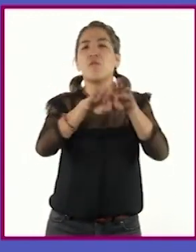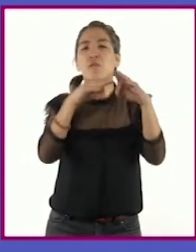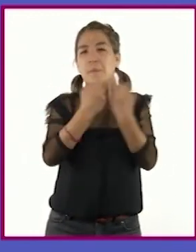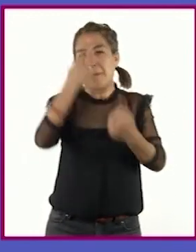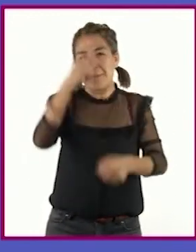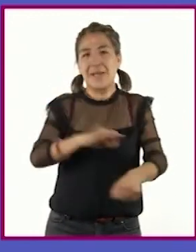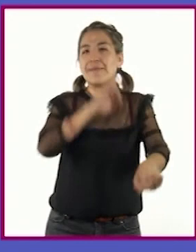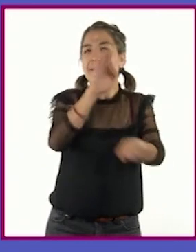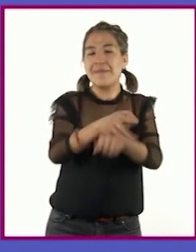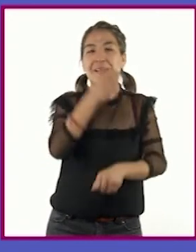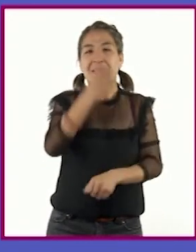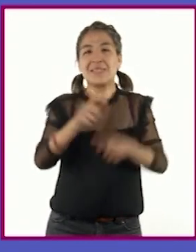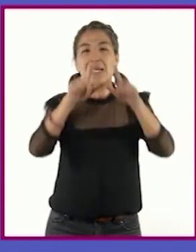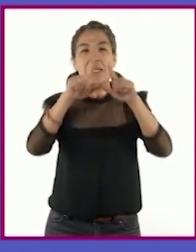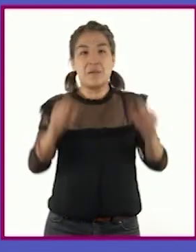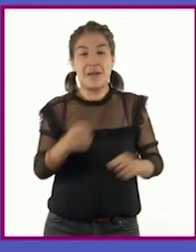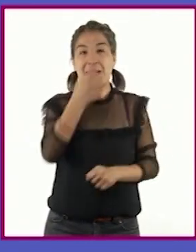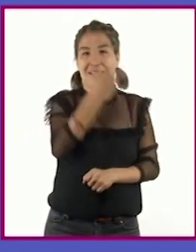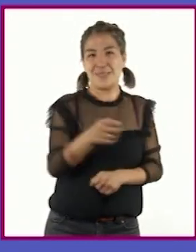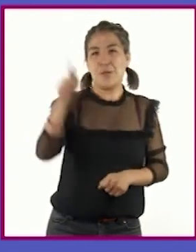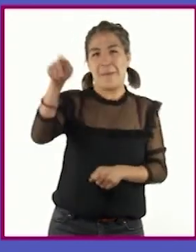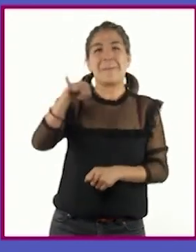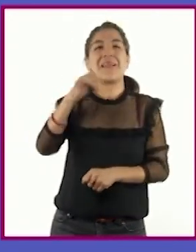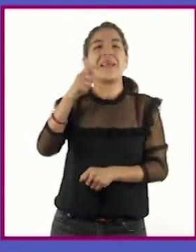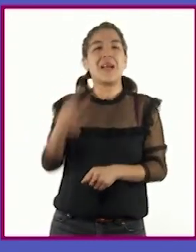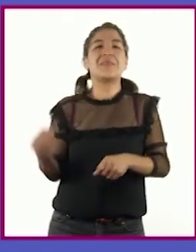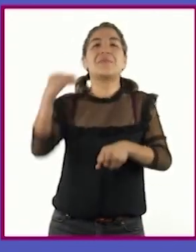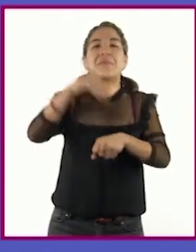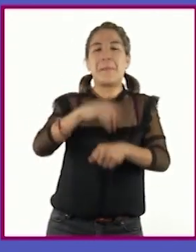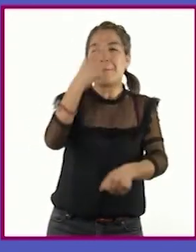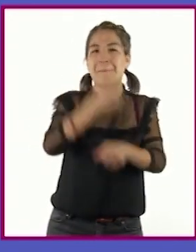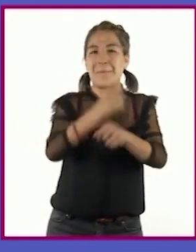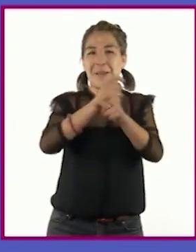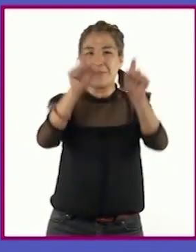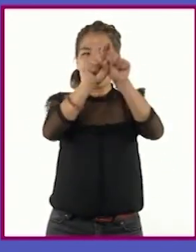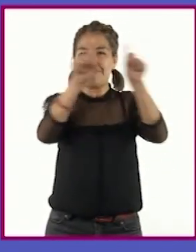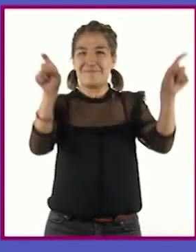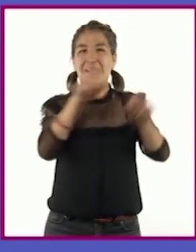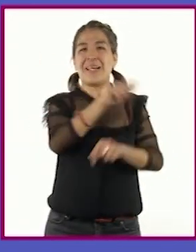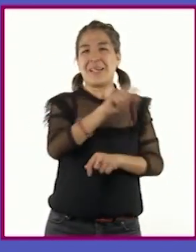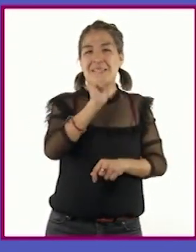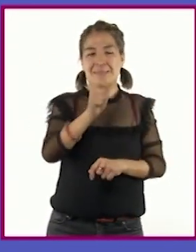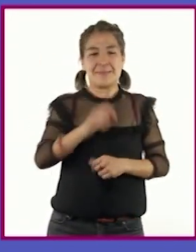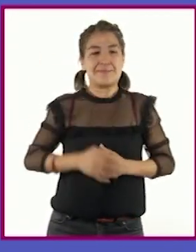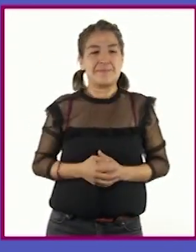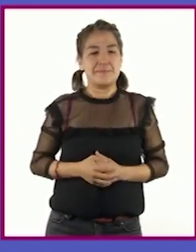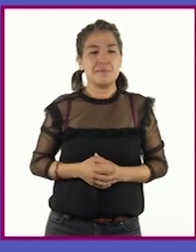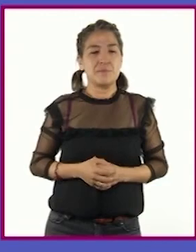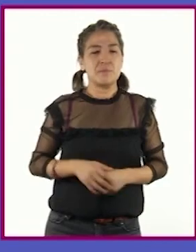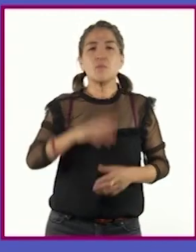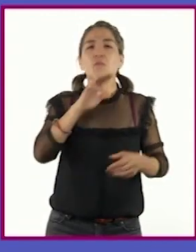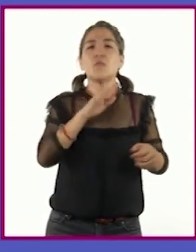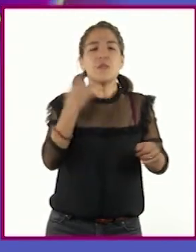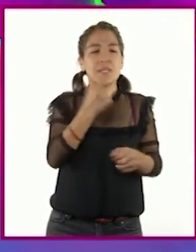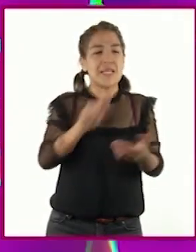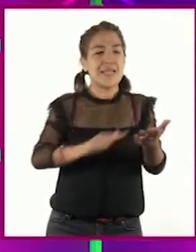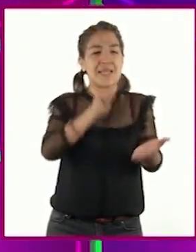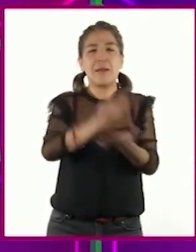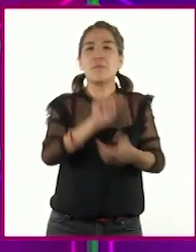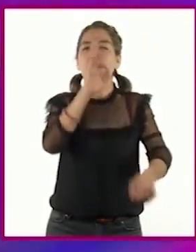las lenguas, aquí va lo que Miguel puso en la primera diapositiva. ¿Qué leyes protegen las lenguas